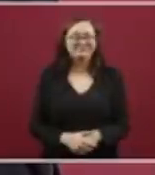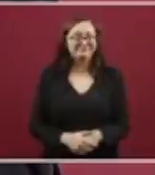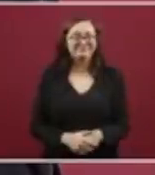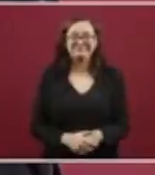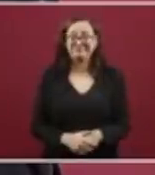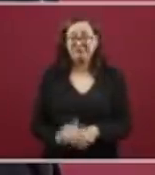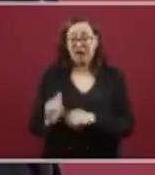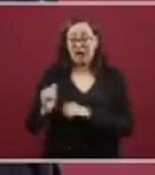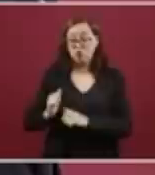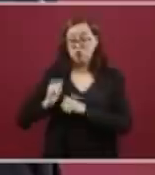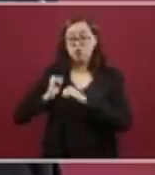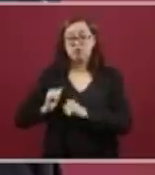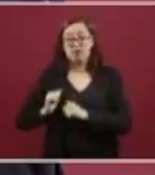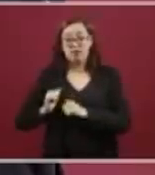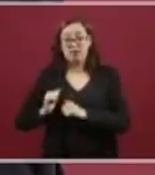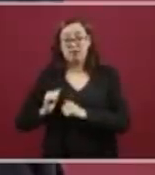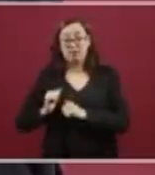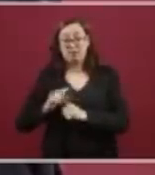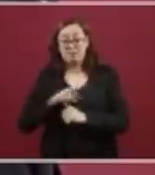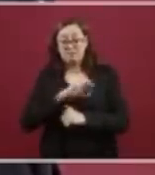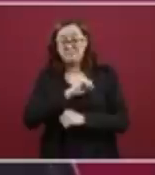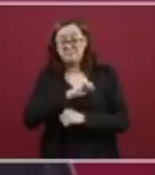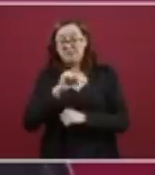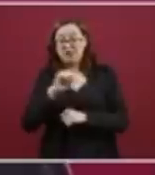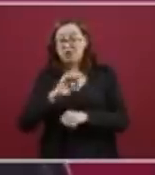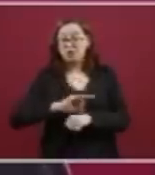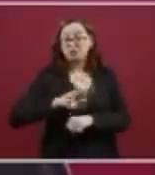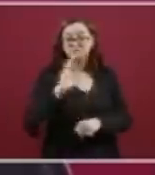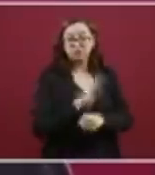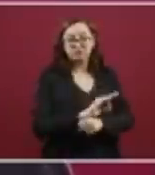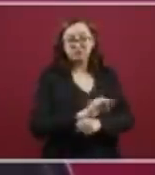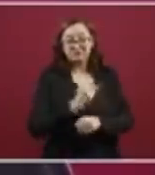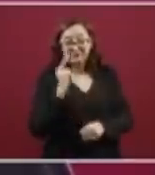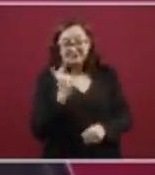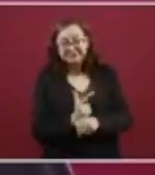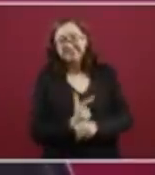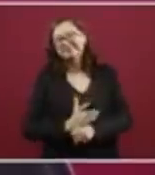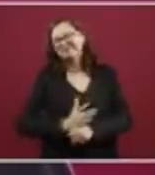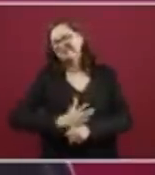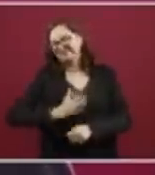delincuentes va a ser castigada.